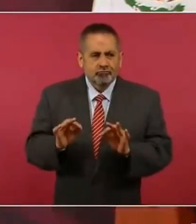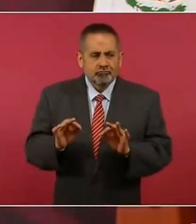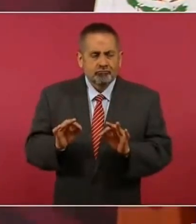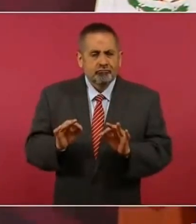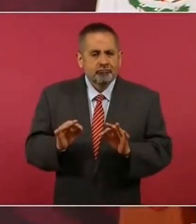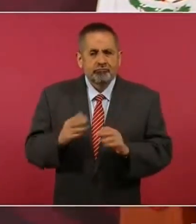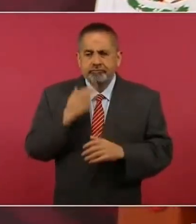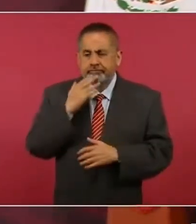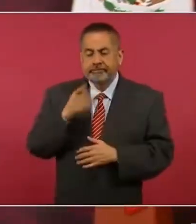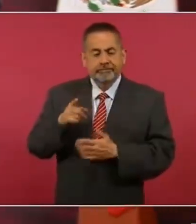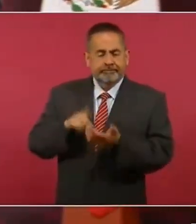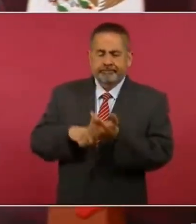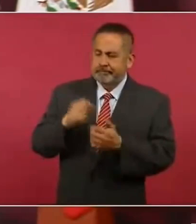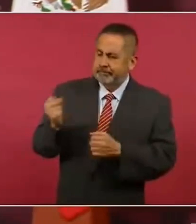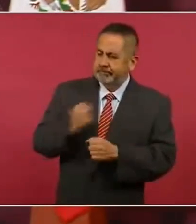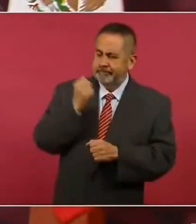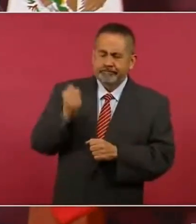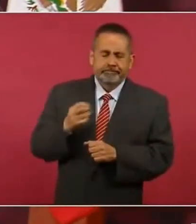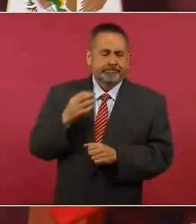de contar